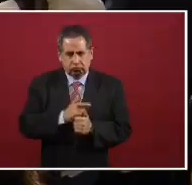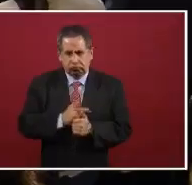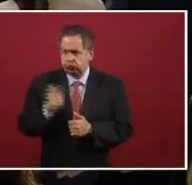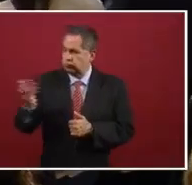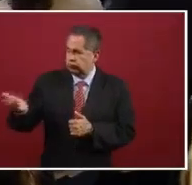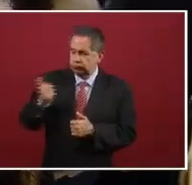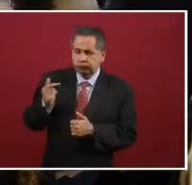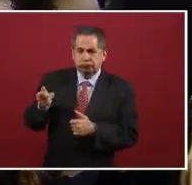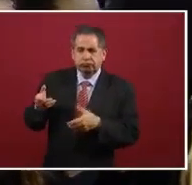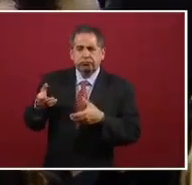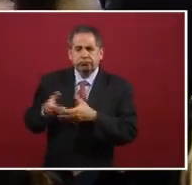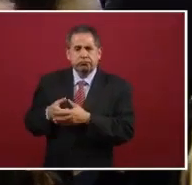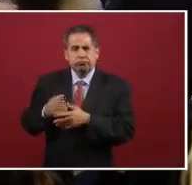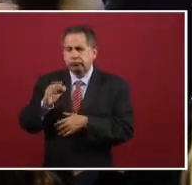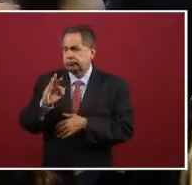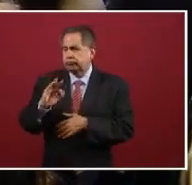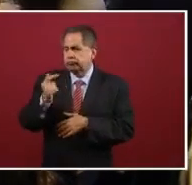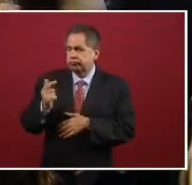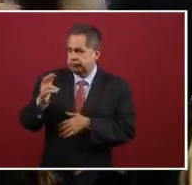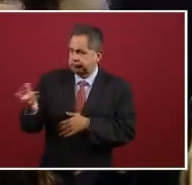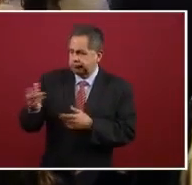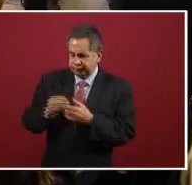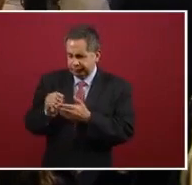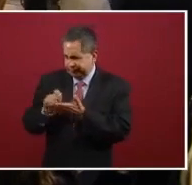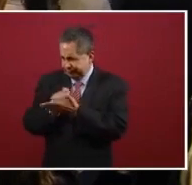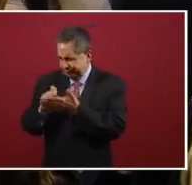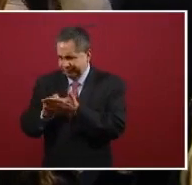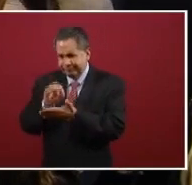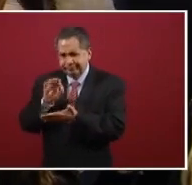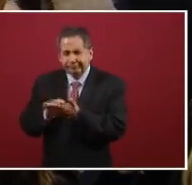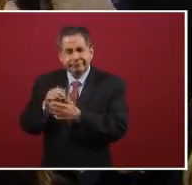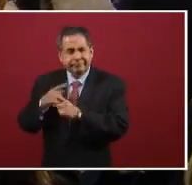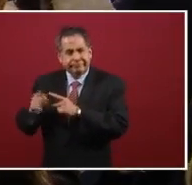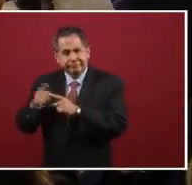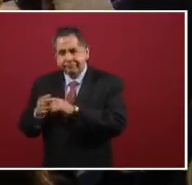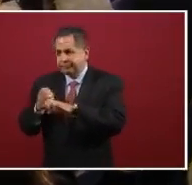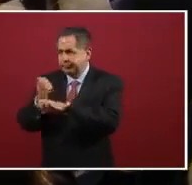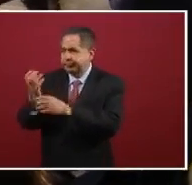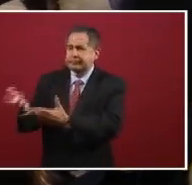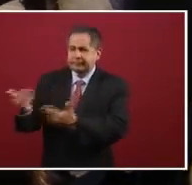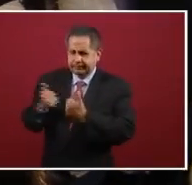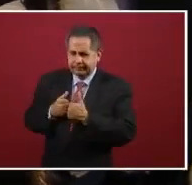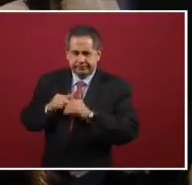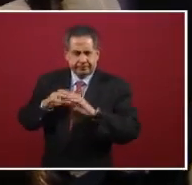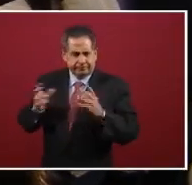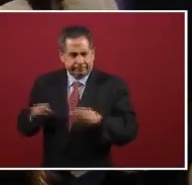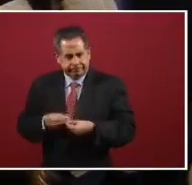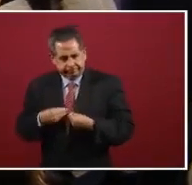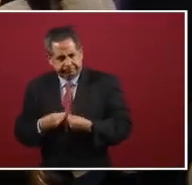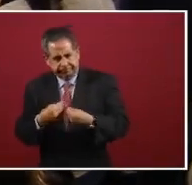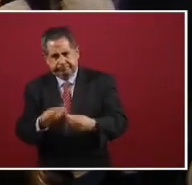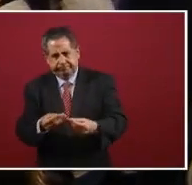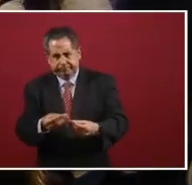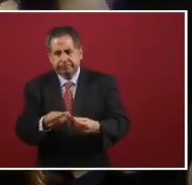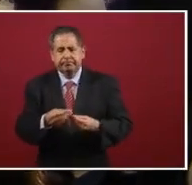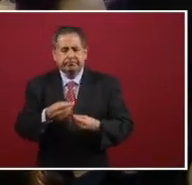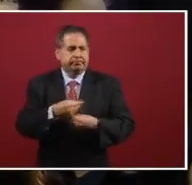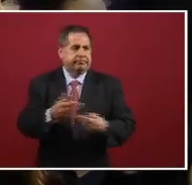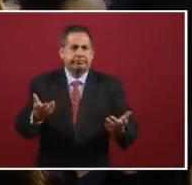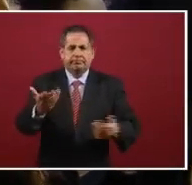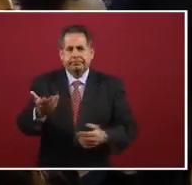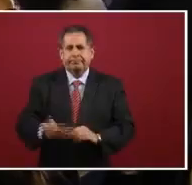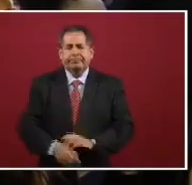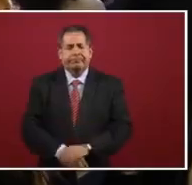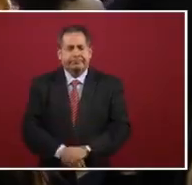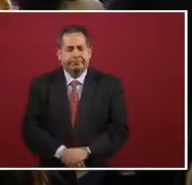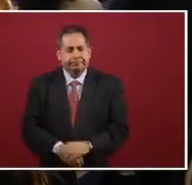pedírselo a la Fiscalía General de la República, a las fiscalías de los estados, que nos hagan favor de compartirnos esa información y se las damos a conocer.